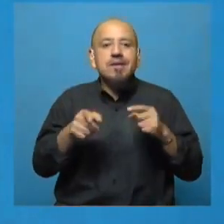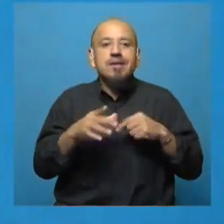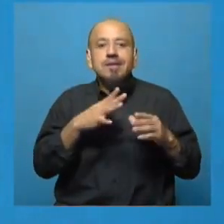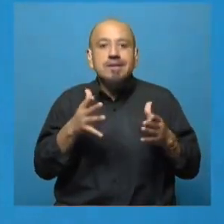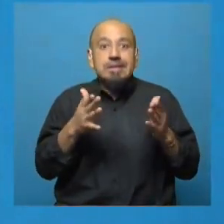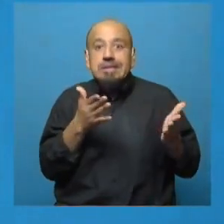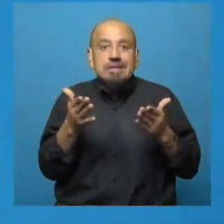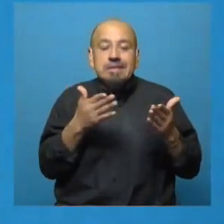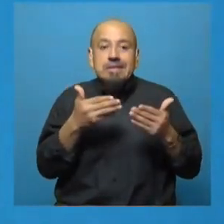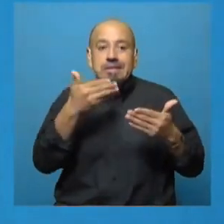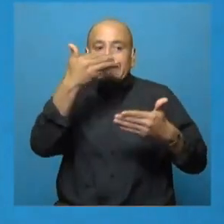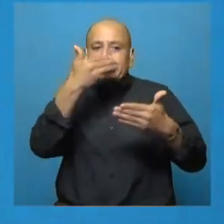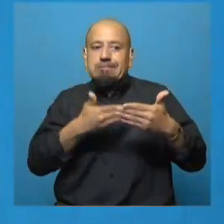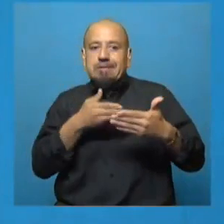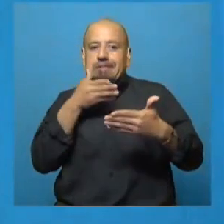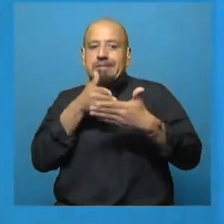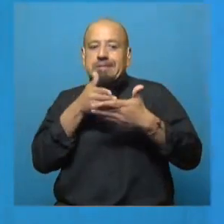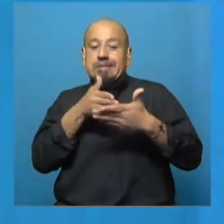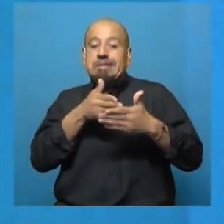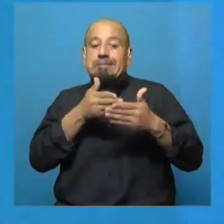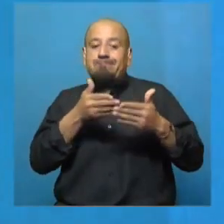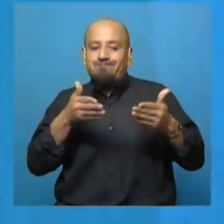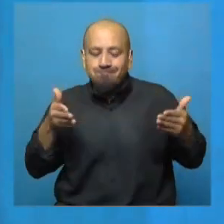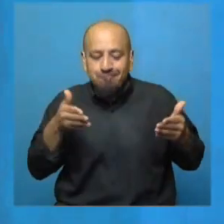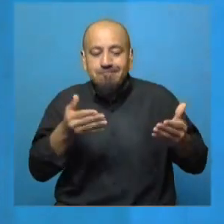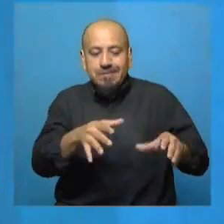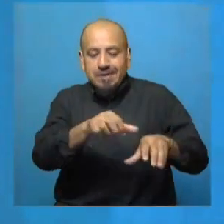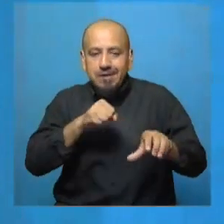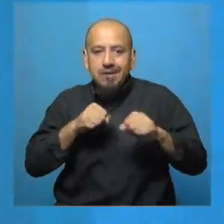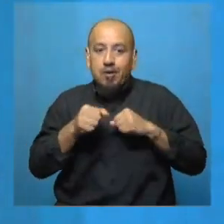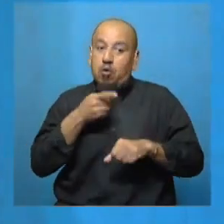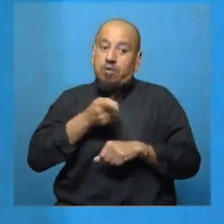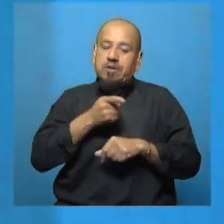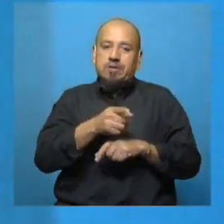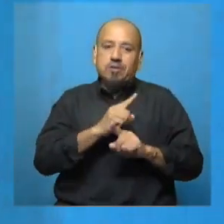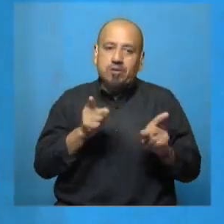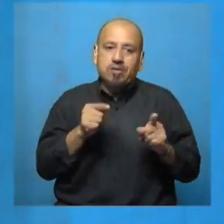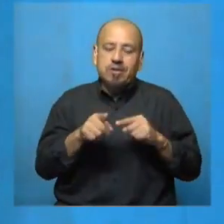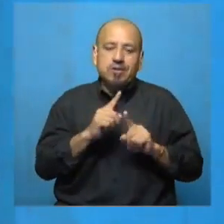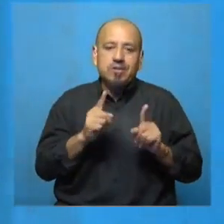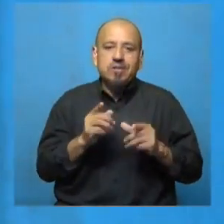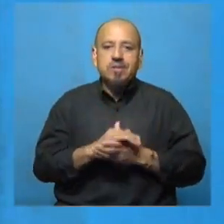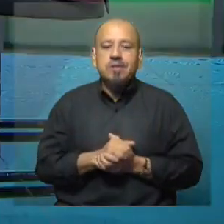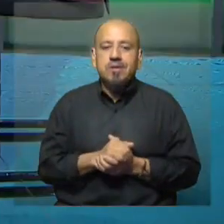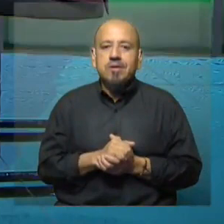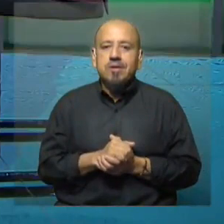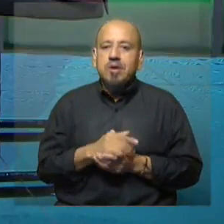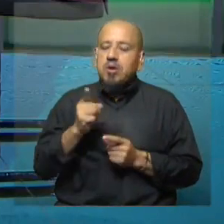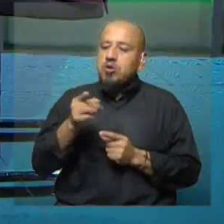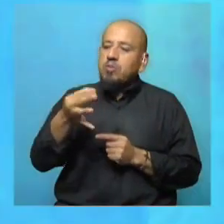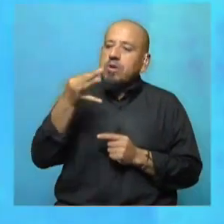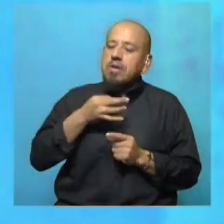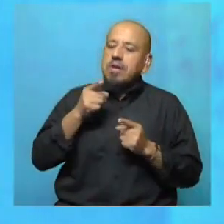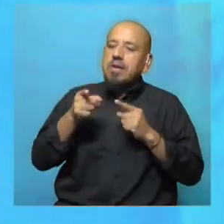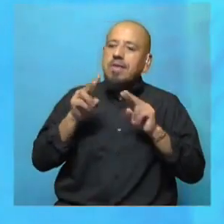de romper un poco una barrera pero jamás este llevar a alguien a un lugar que no tiene ganas porque eso no no tiene sentido Claro que decías